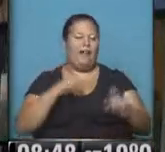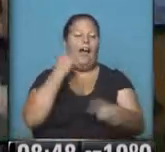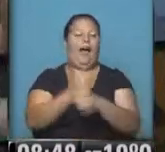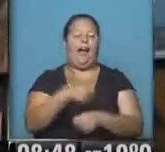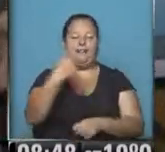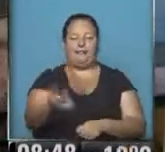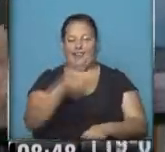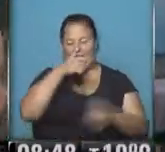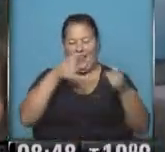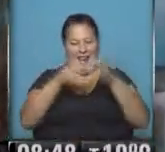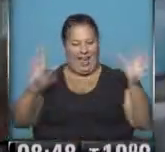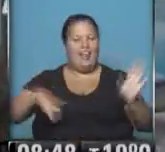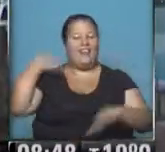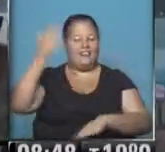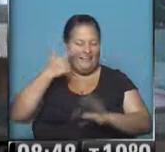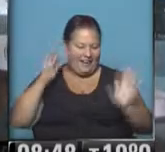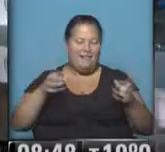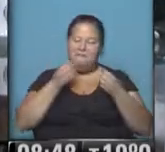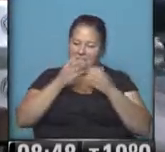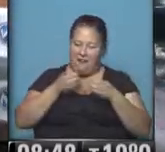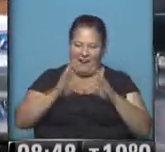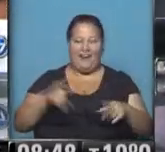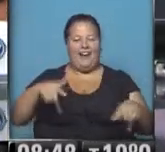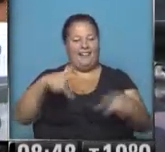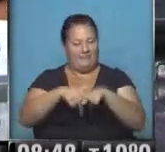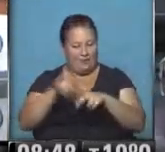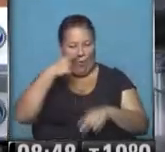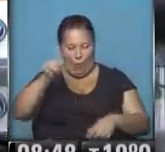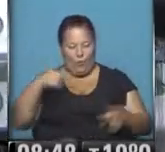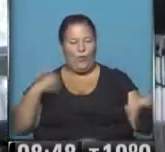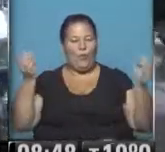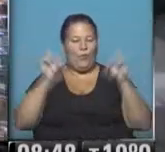llegue el superclásico. Mejor. ¿Hacemos pausa? La última, ya venimos.